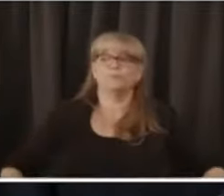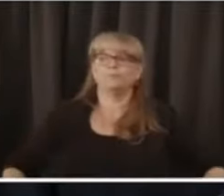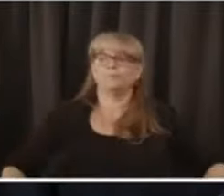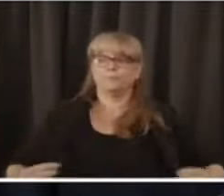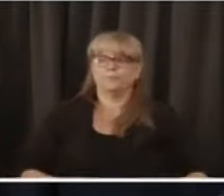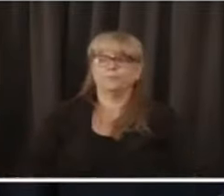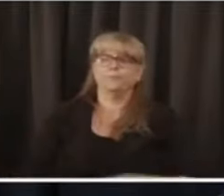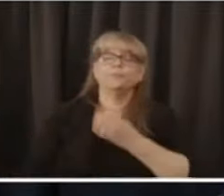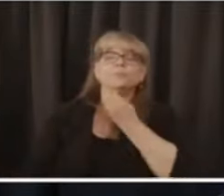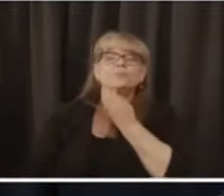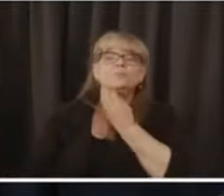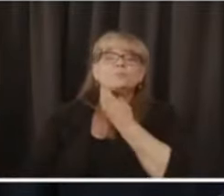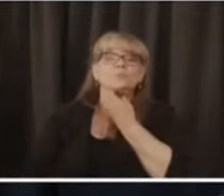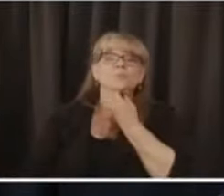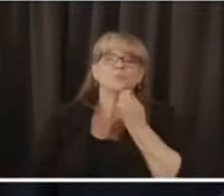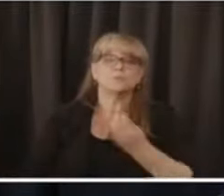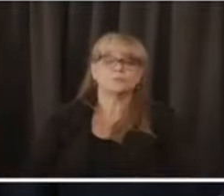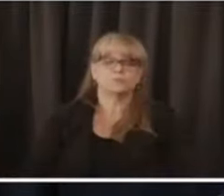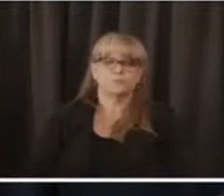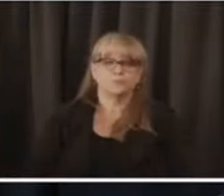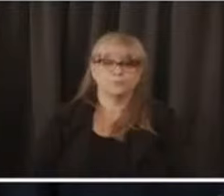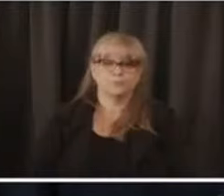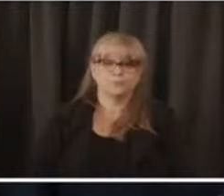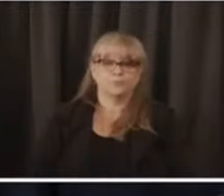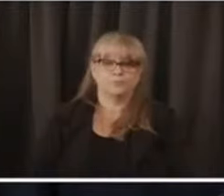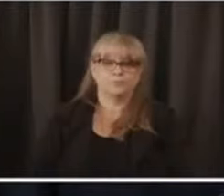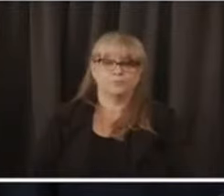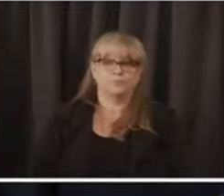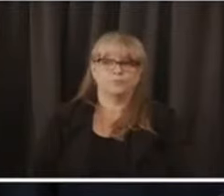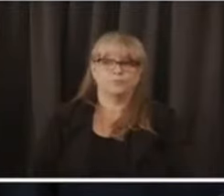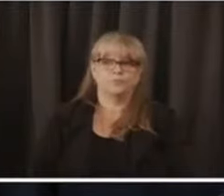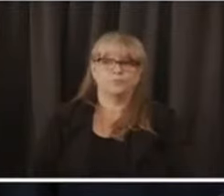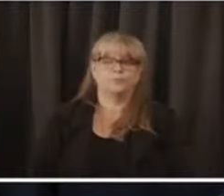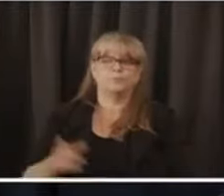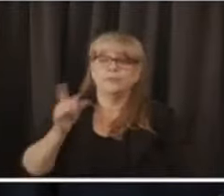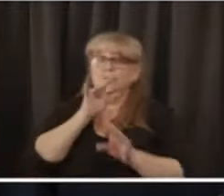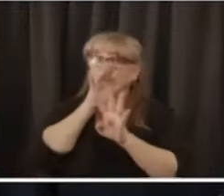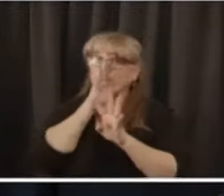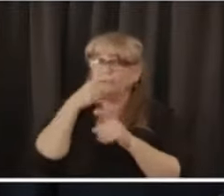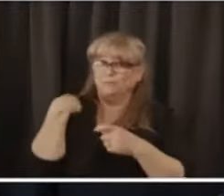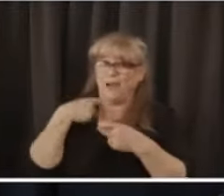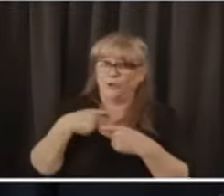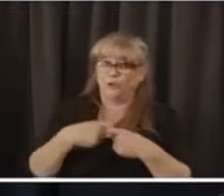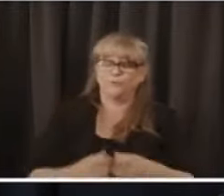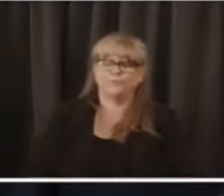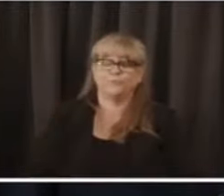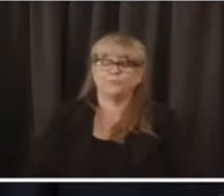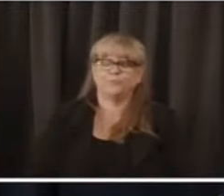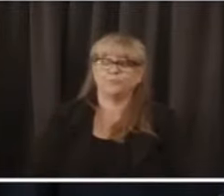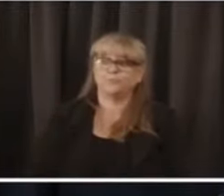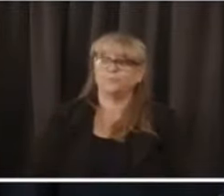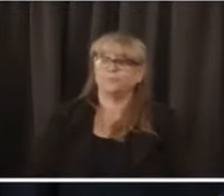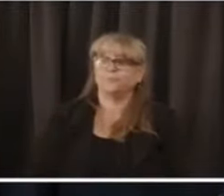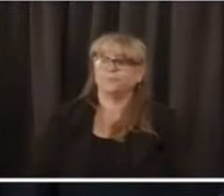máscaras, ¿qué considera necesitamos para que se elimine el uso de tapabocas por completo en el estado? Los habitantes de